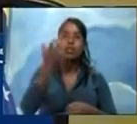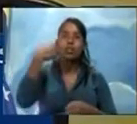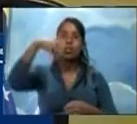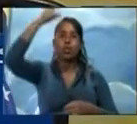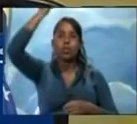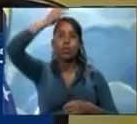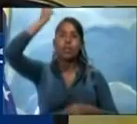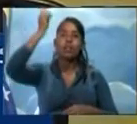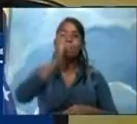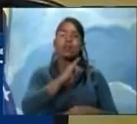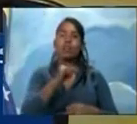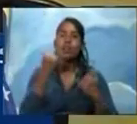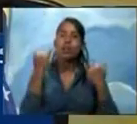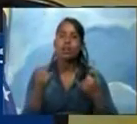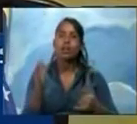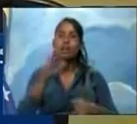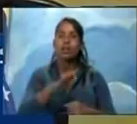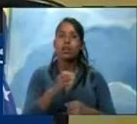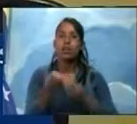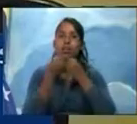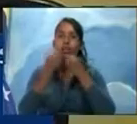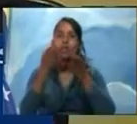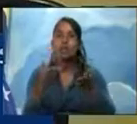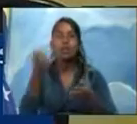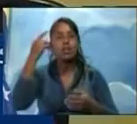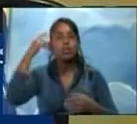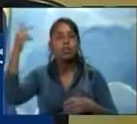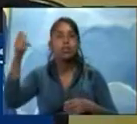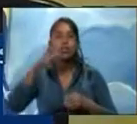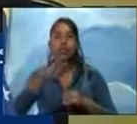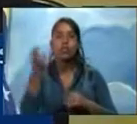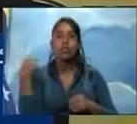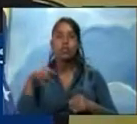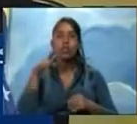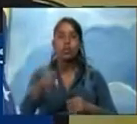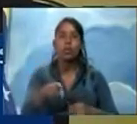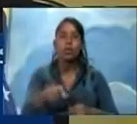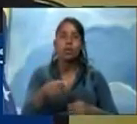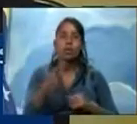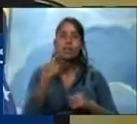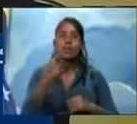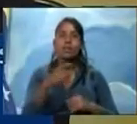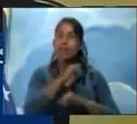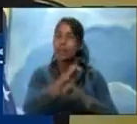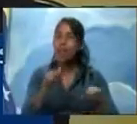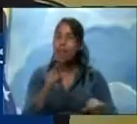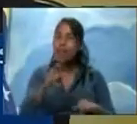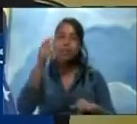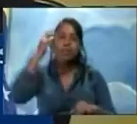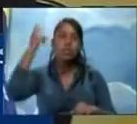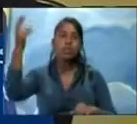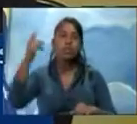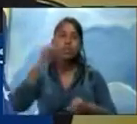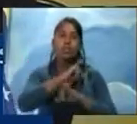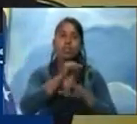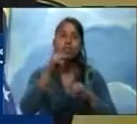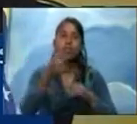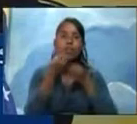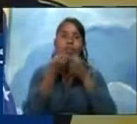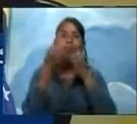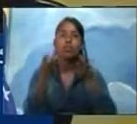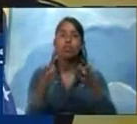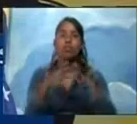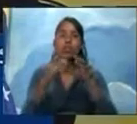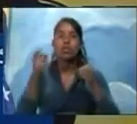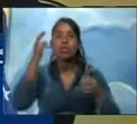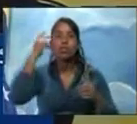reyes y ahora está contando el sueño que él soñó. Esto indica que ya él había soñado, ya él había contado los sueños